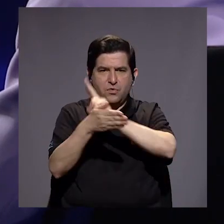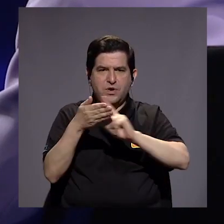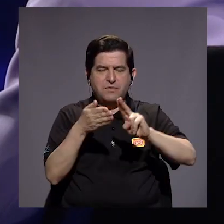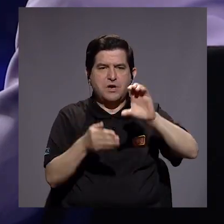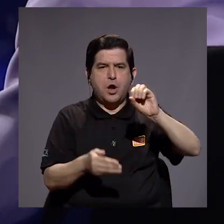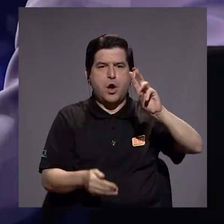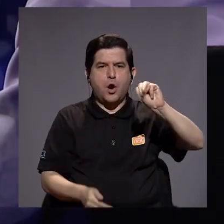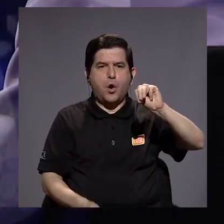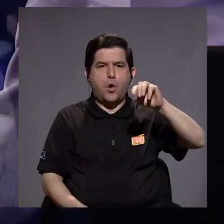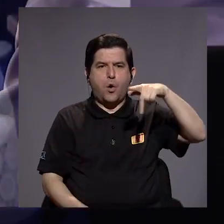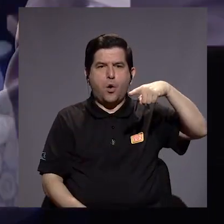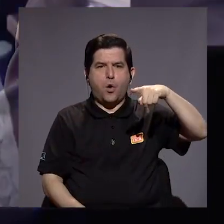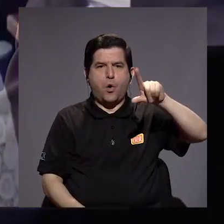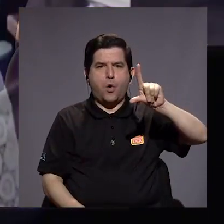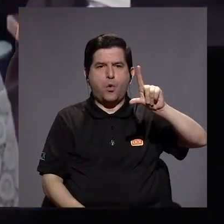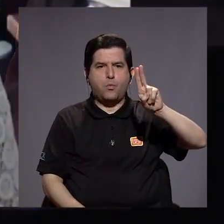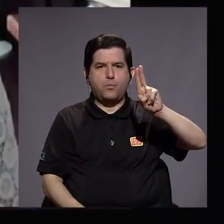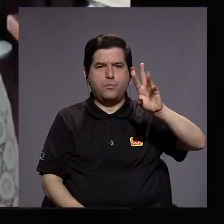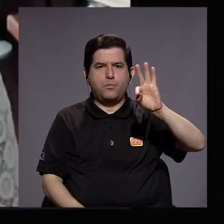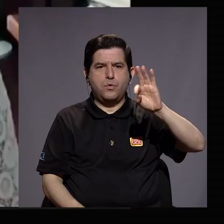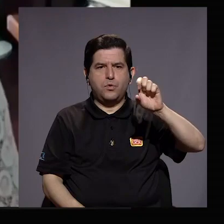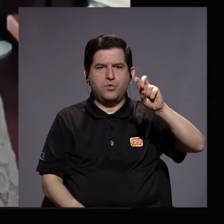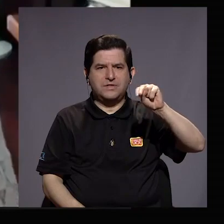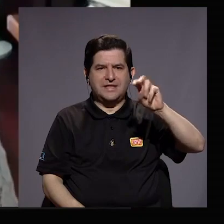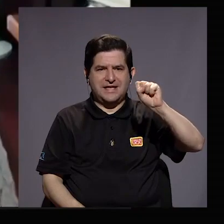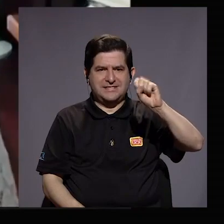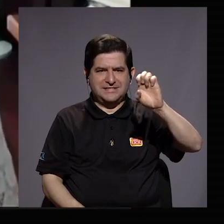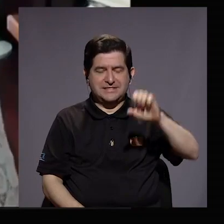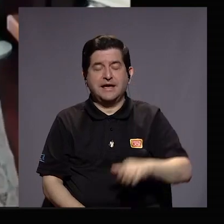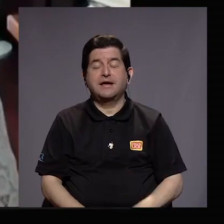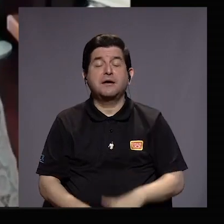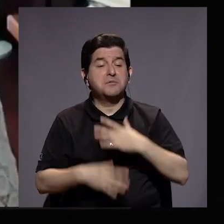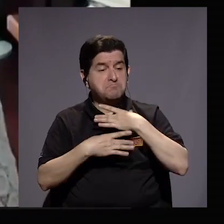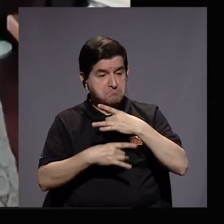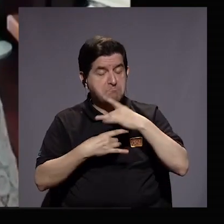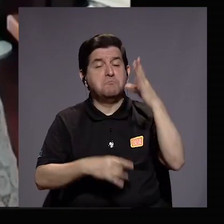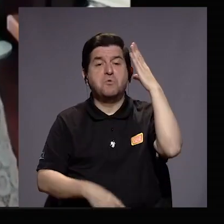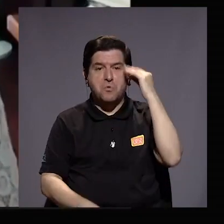Complutense. Fue una experiencia